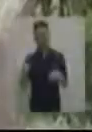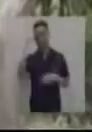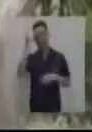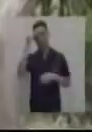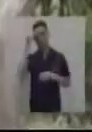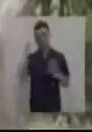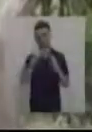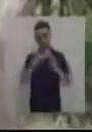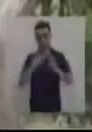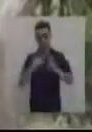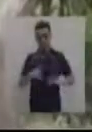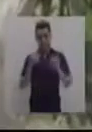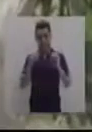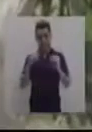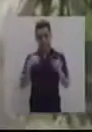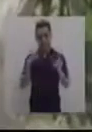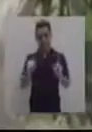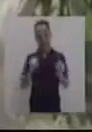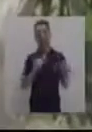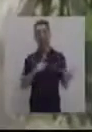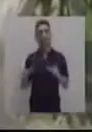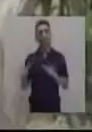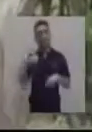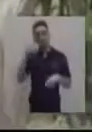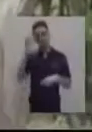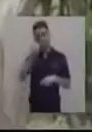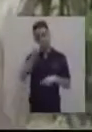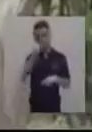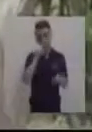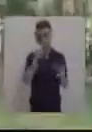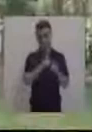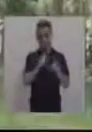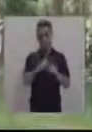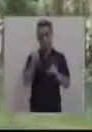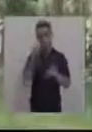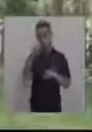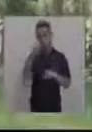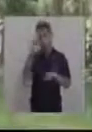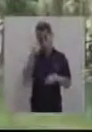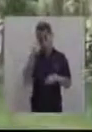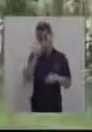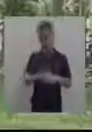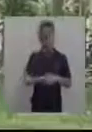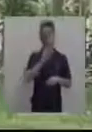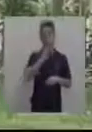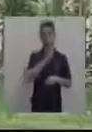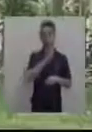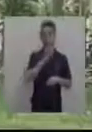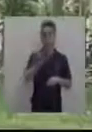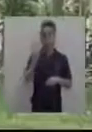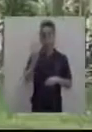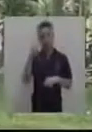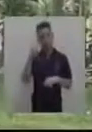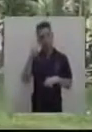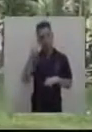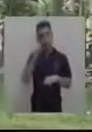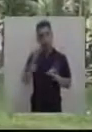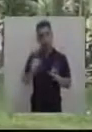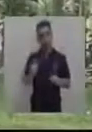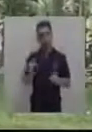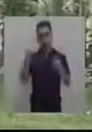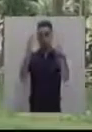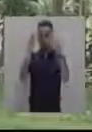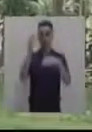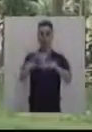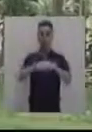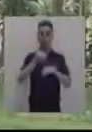Bienvenidos a Aprendo en Casa. Yo ya estoy listo para aprender, espero que ustedes también. Y no te olvides de ingresar a nuestro portal de internet para reforzar